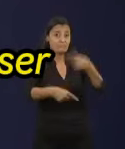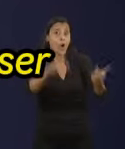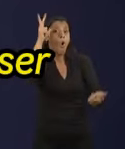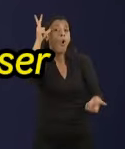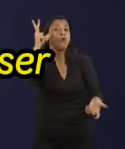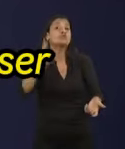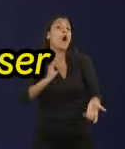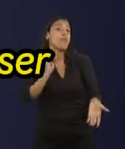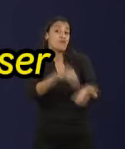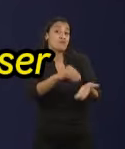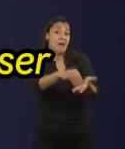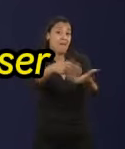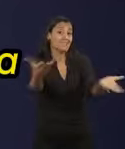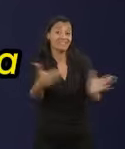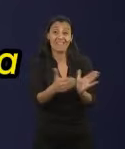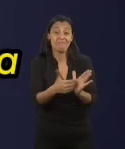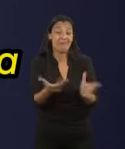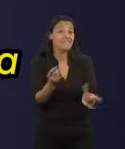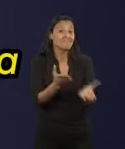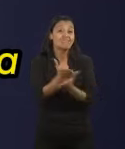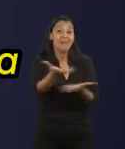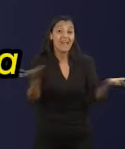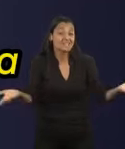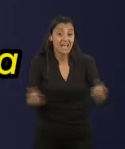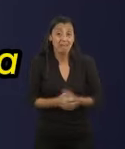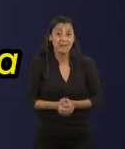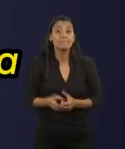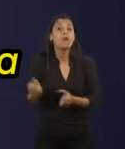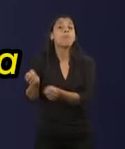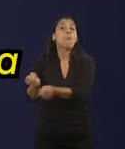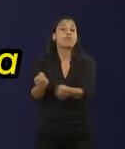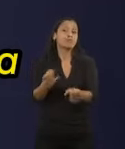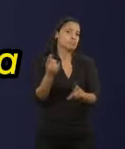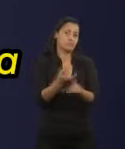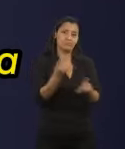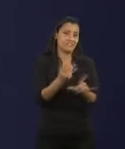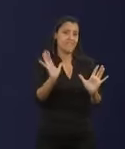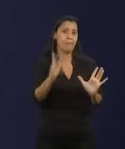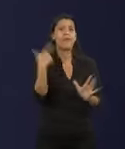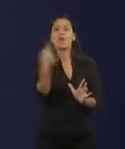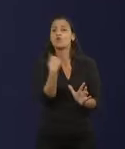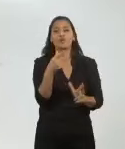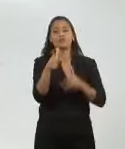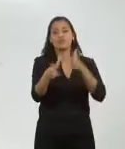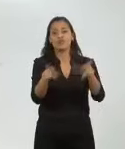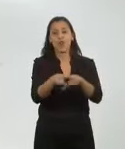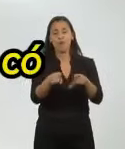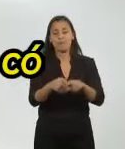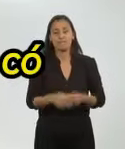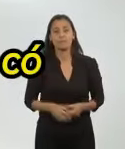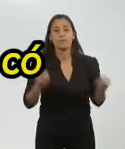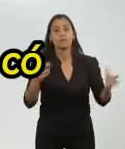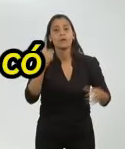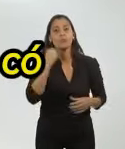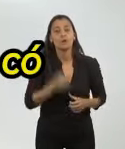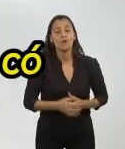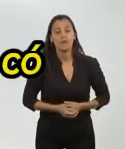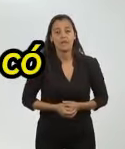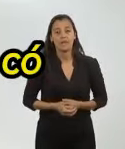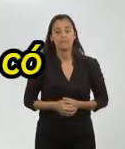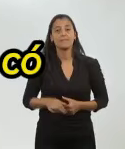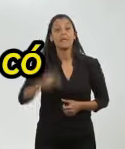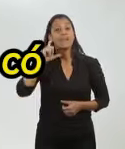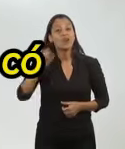años y va a ser así siempre No no de motosierra van a Van Van a escuchar hablar mucho Vocero Buenos días Nicolás